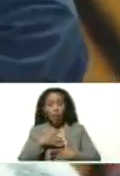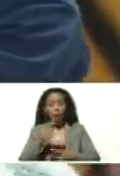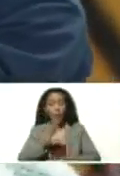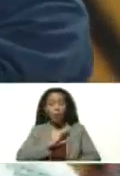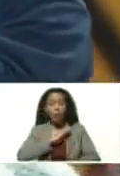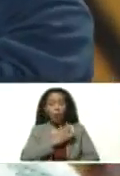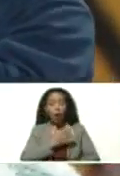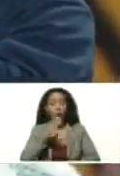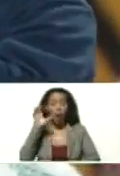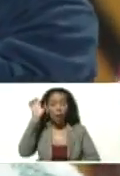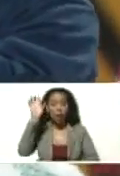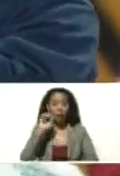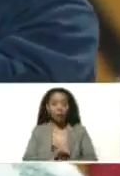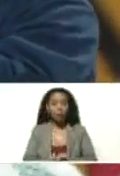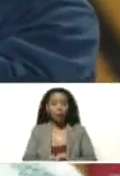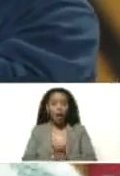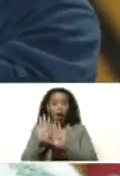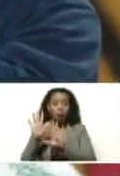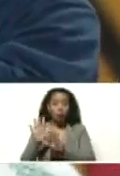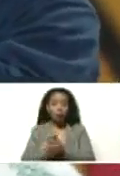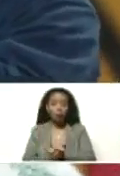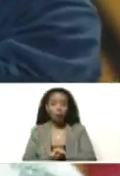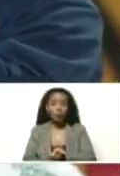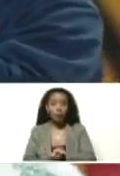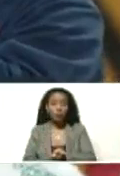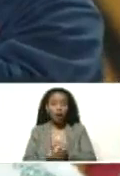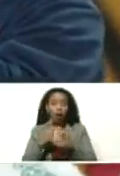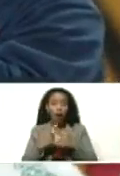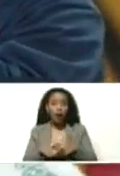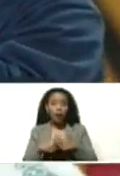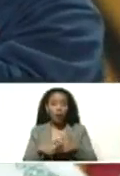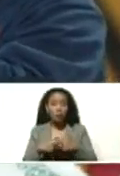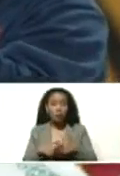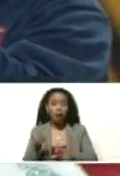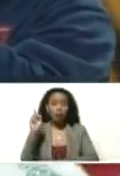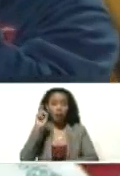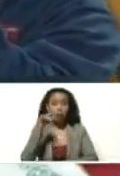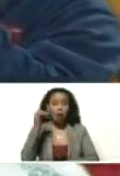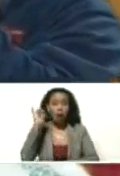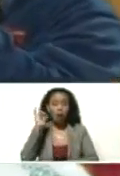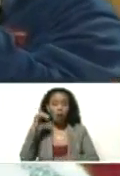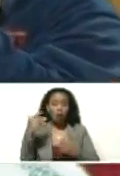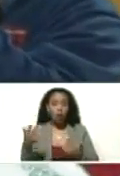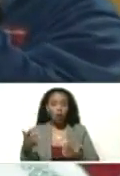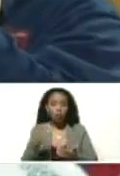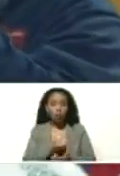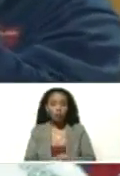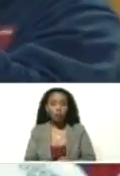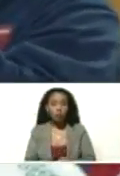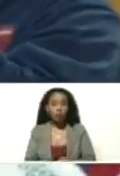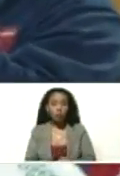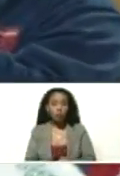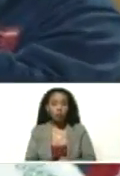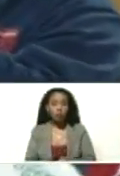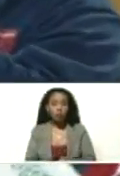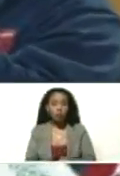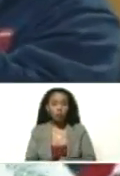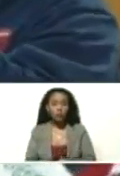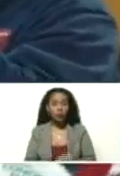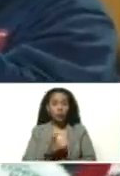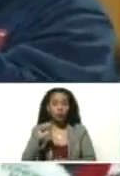patria. Y así, en partes y piezas, presidente, que también lo que es los